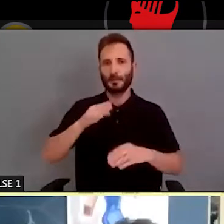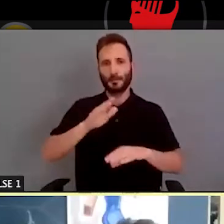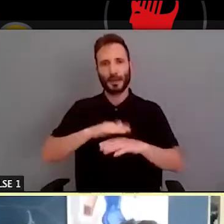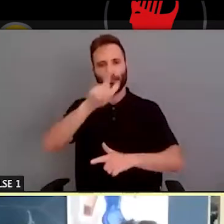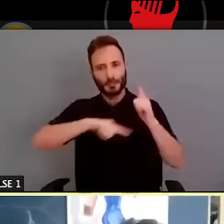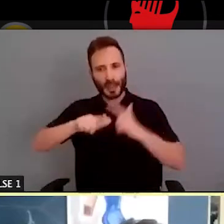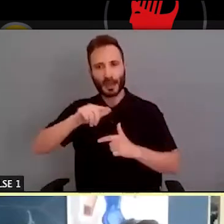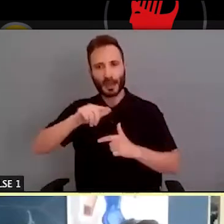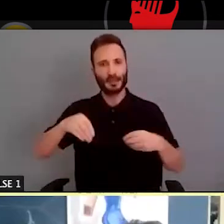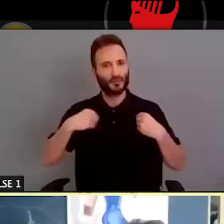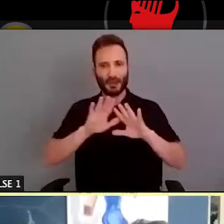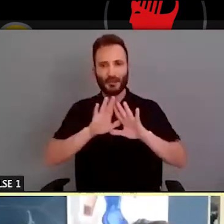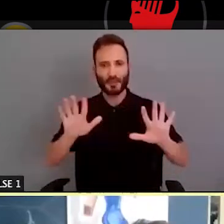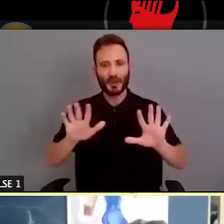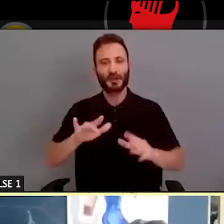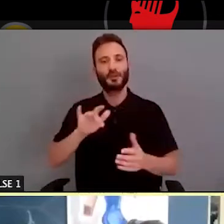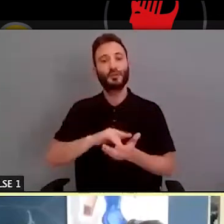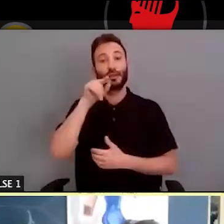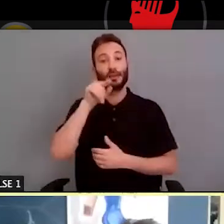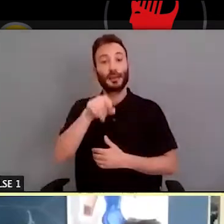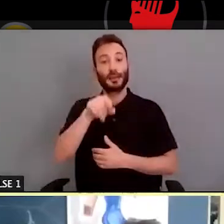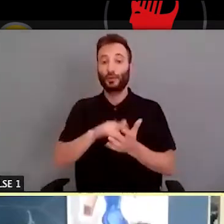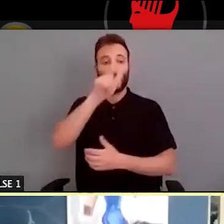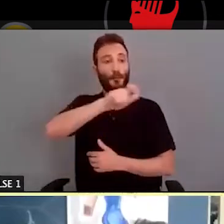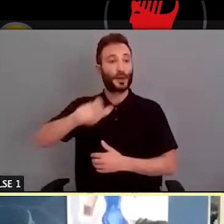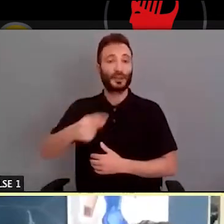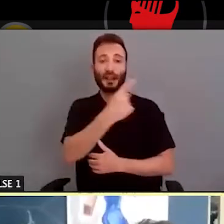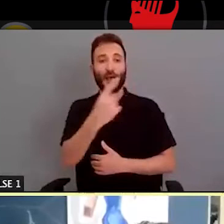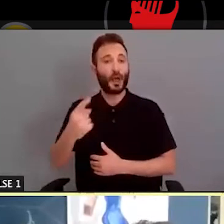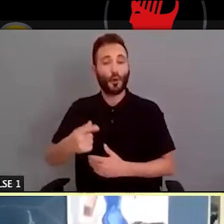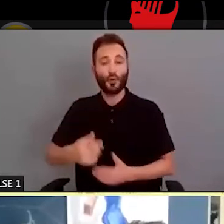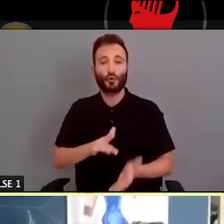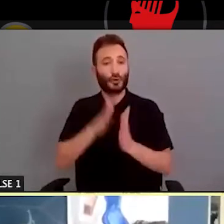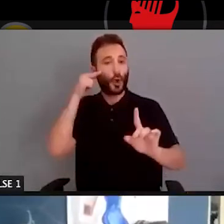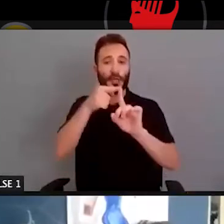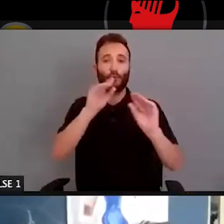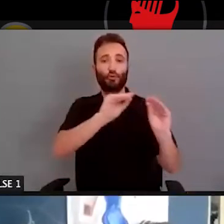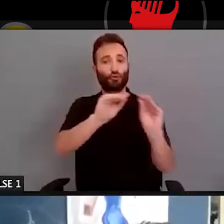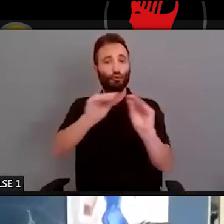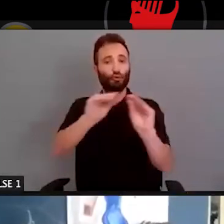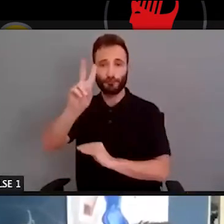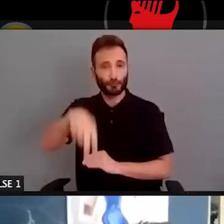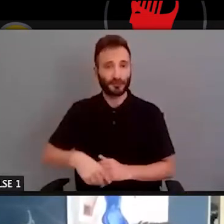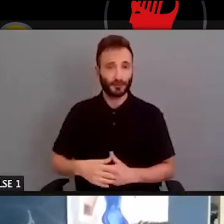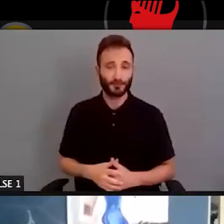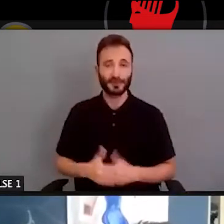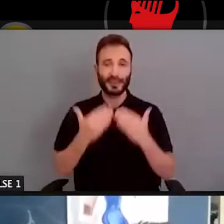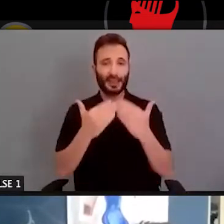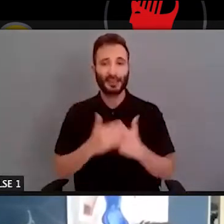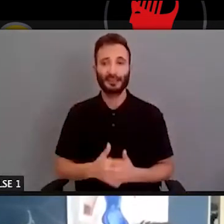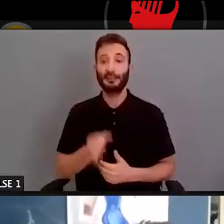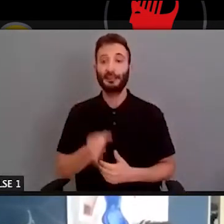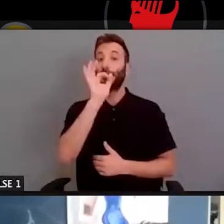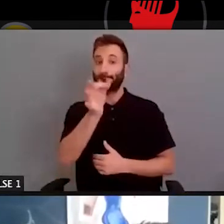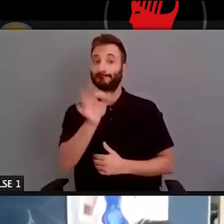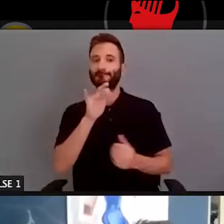mismos. Nada más. Esta es la aspiración de cada ser humano. Gracias. Igor, sí es cierto que los empresarios deben darse cuenta del